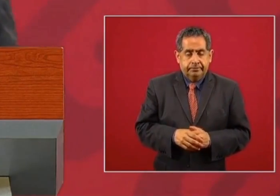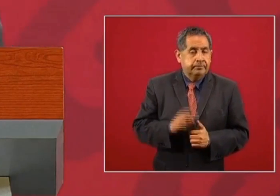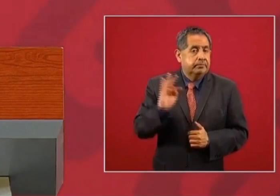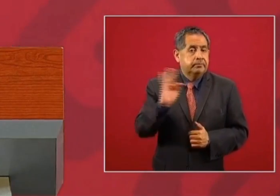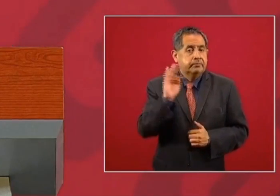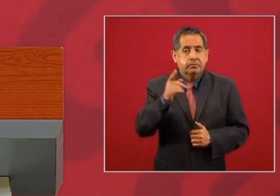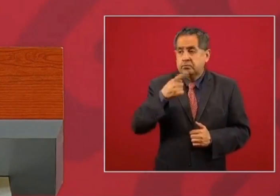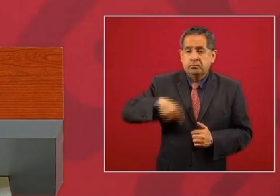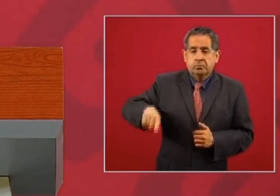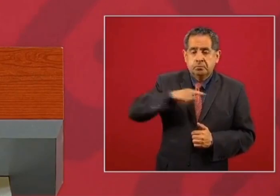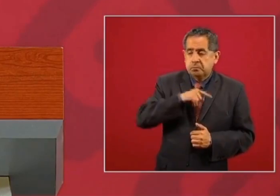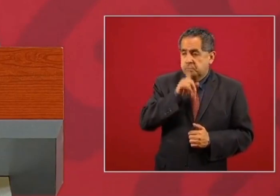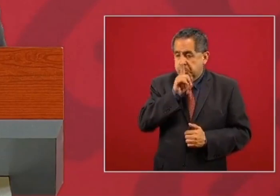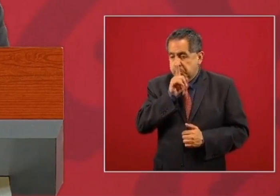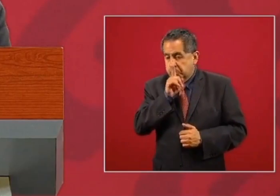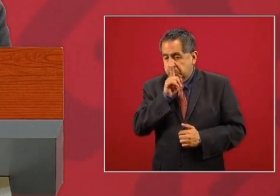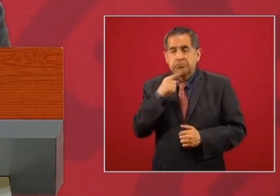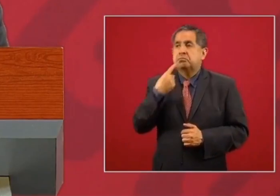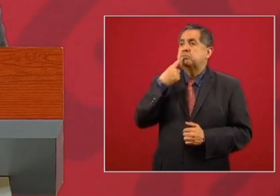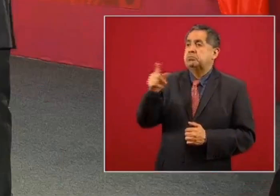no presentamos denuncia,